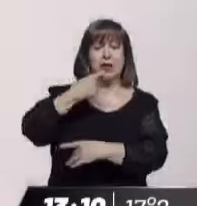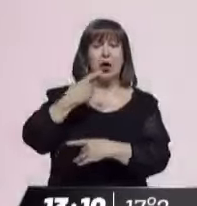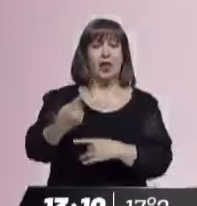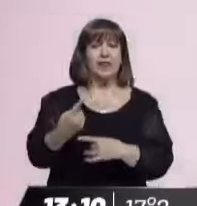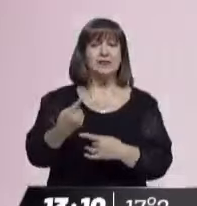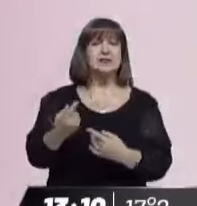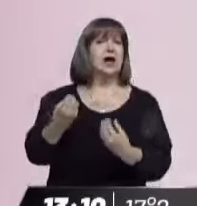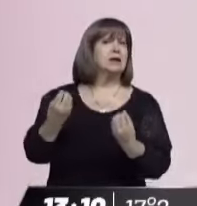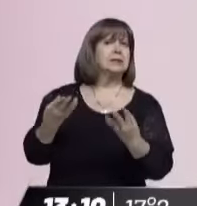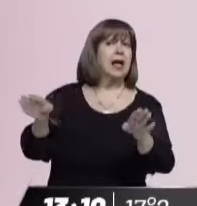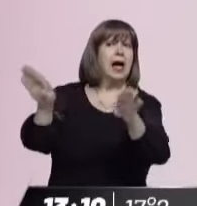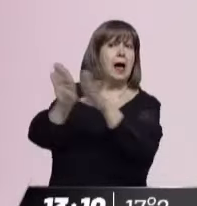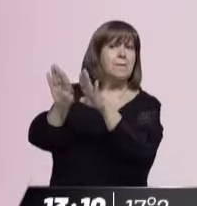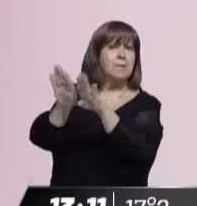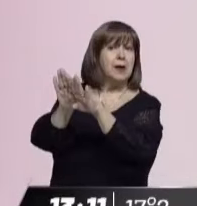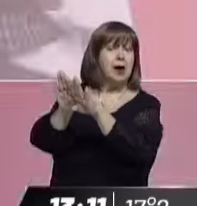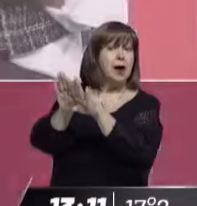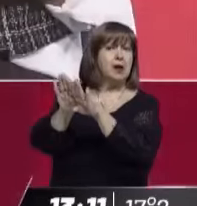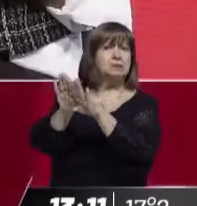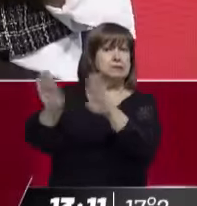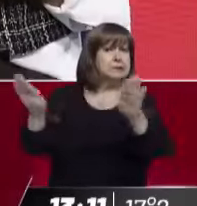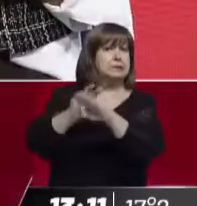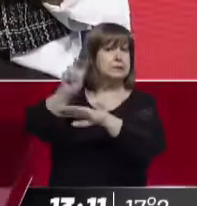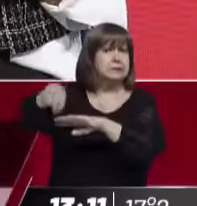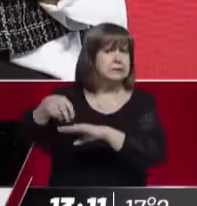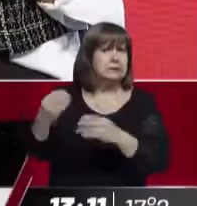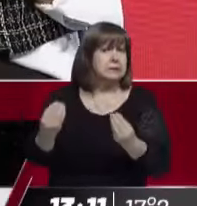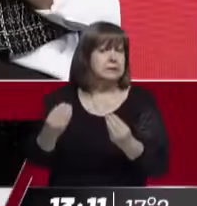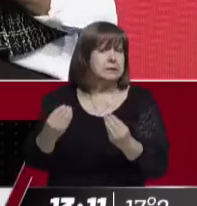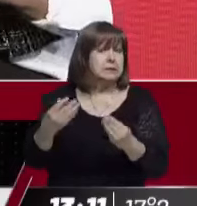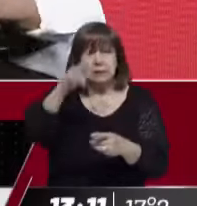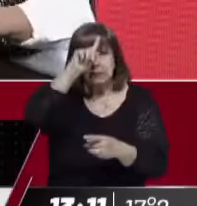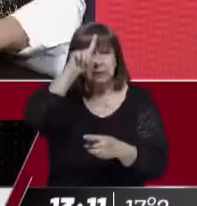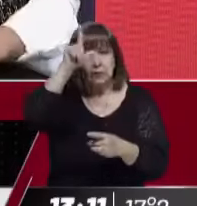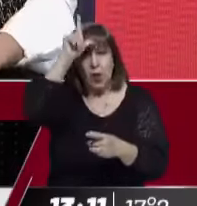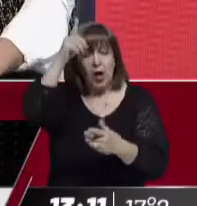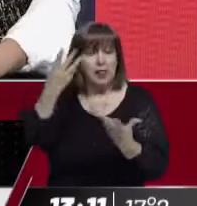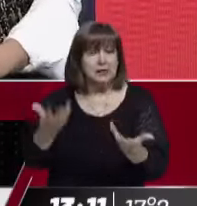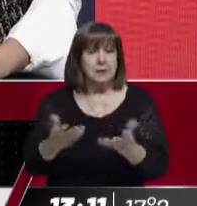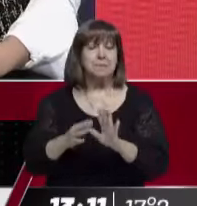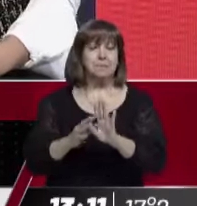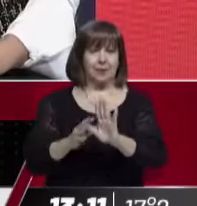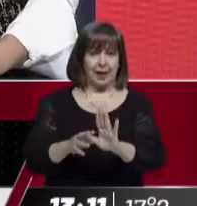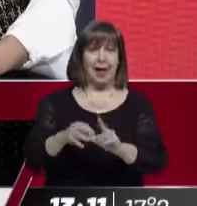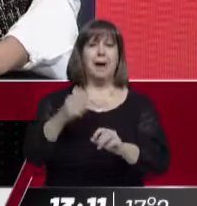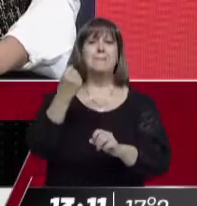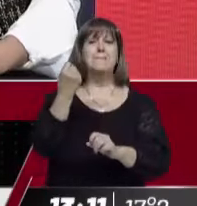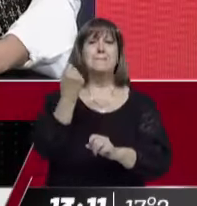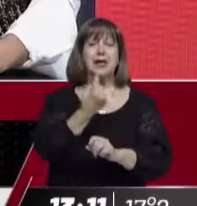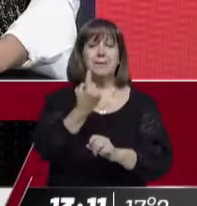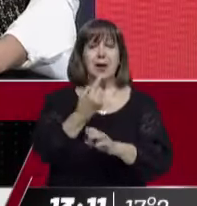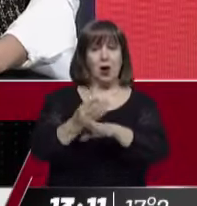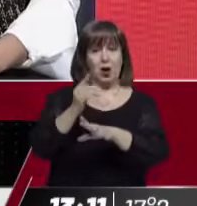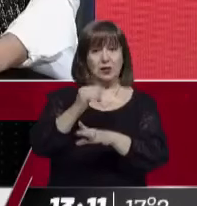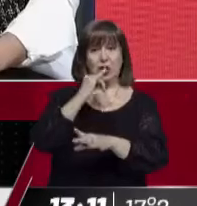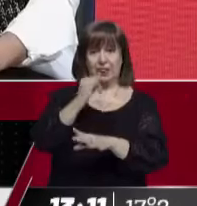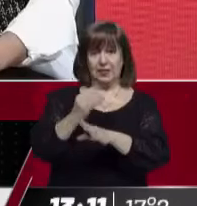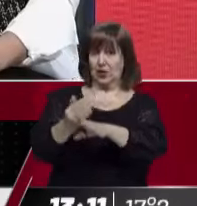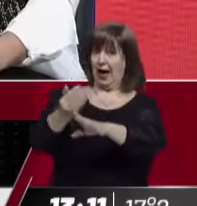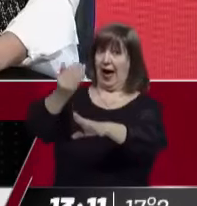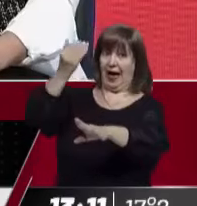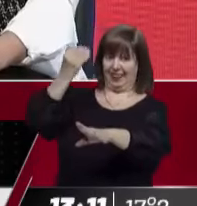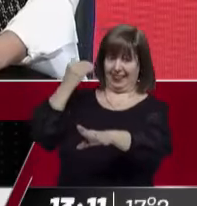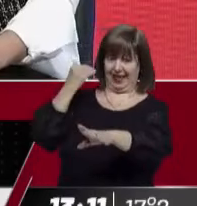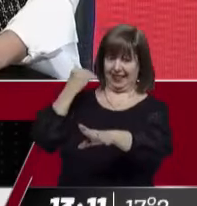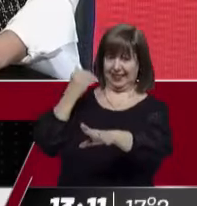no le abren la puerta y lo llevan a una comisaría, ¿o no? ¿Cómo termina todo? Fue así. Lo que pasa es que este hombre primero intentó con otras mujeres hacer lo mismo en el